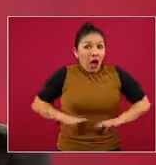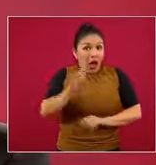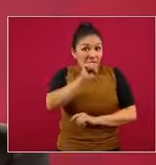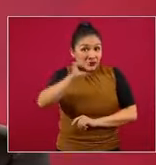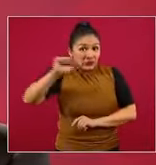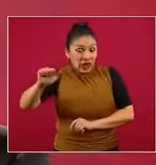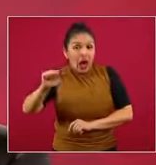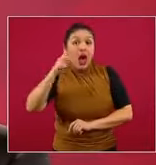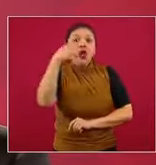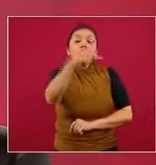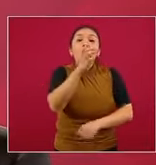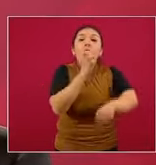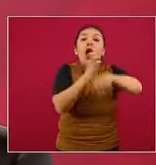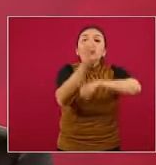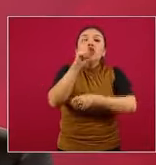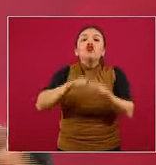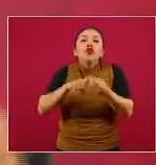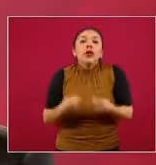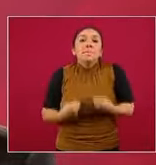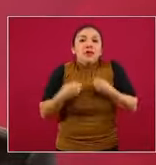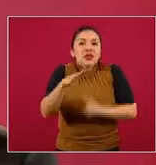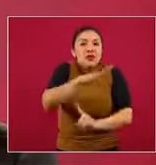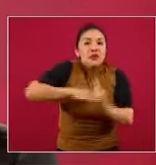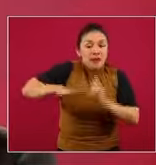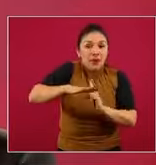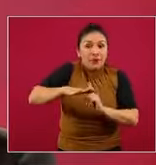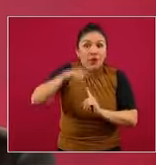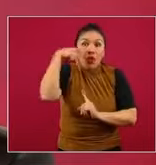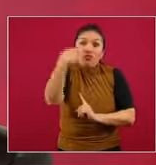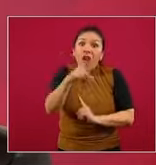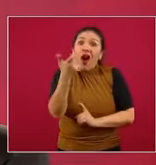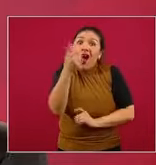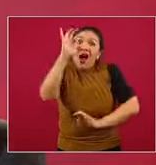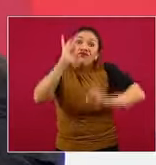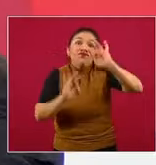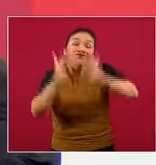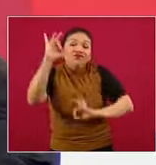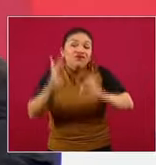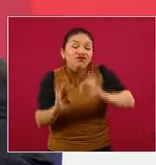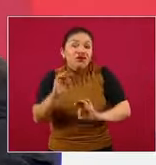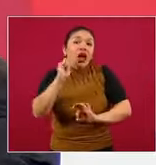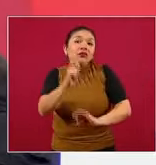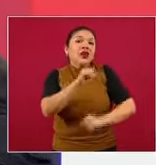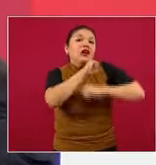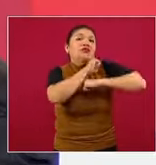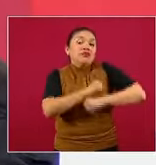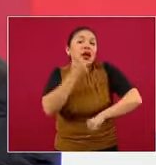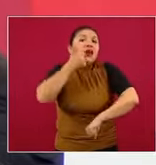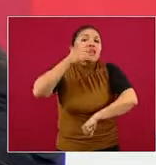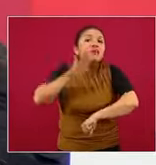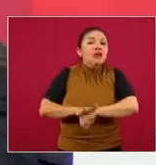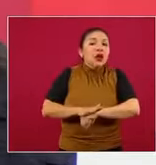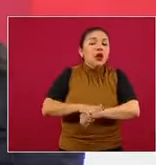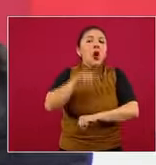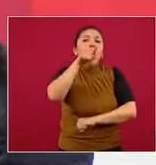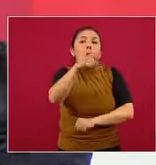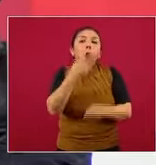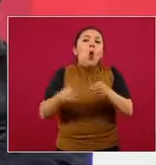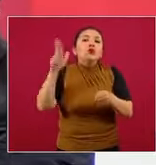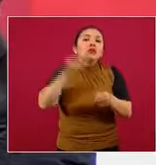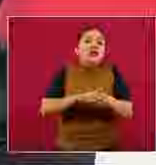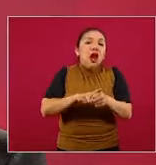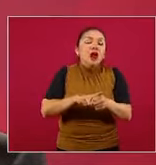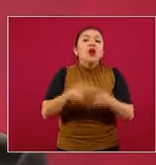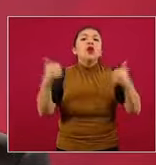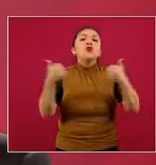Salud del estado donde vive, y las finanzas del estado donde usted vive son las que administran ese hospital